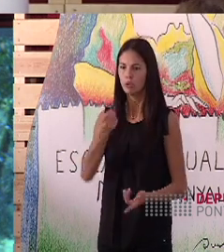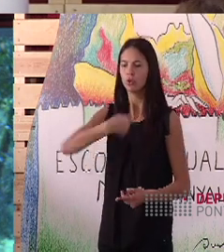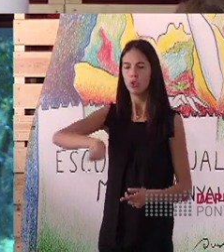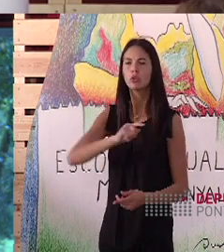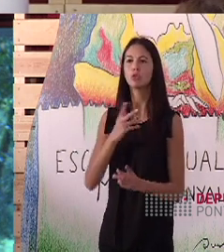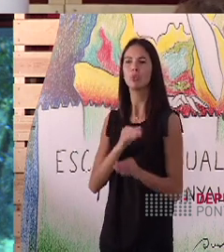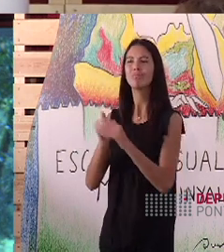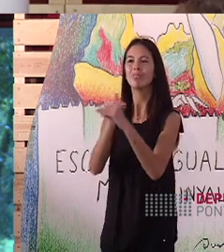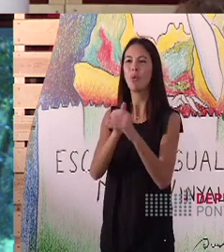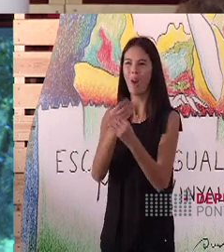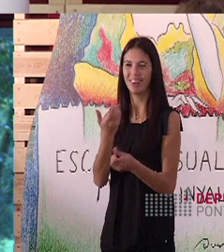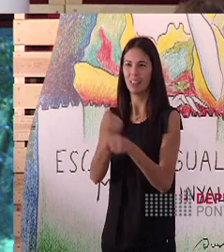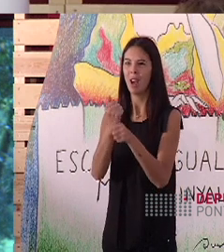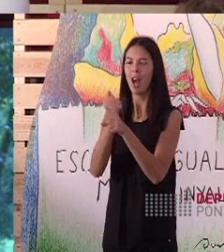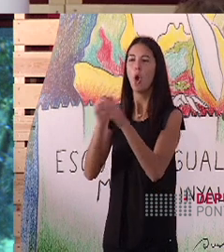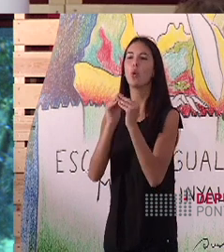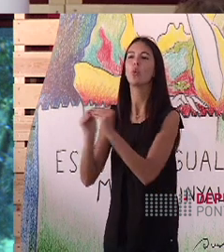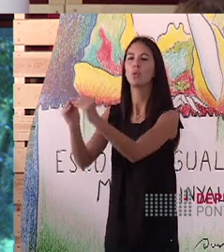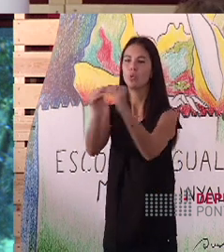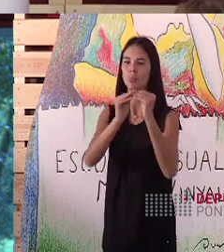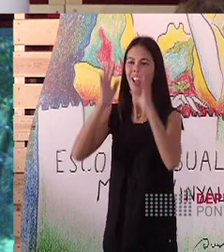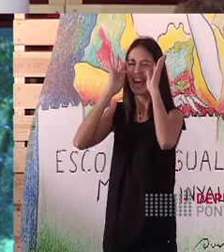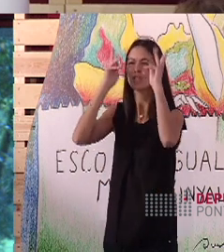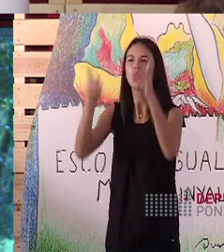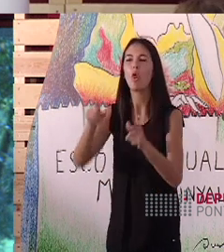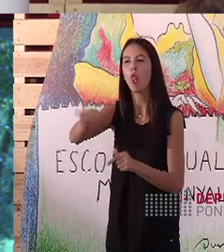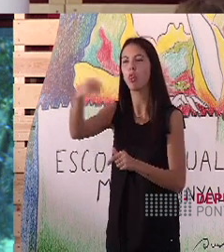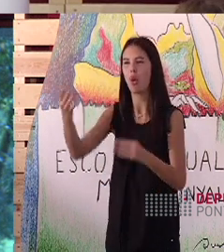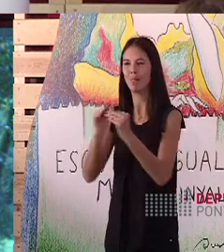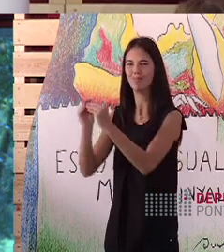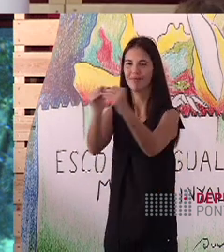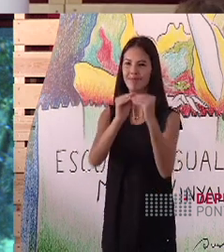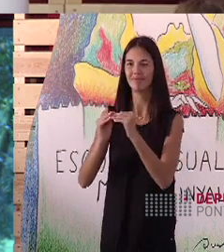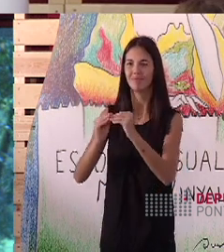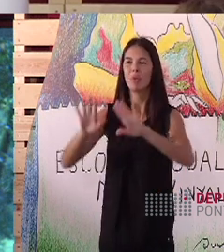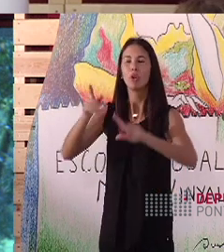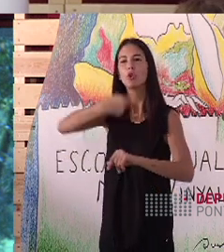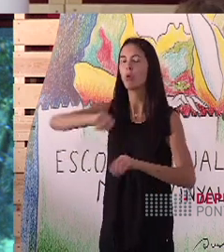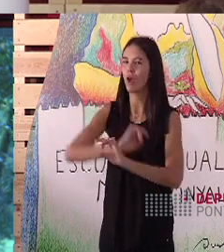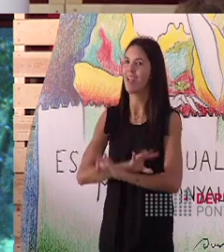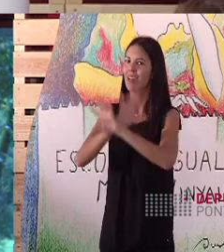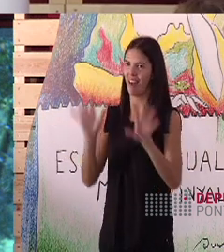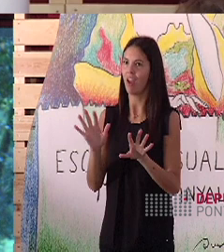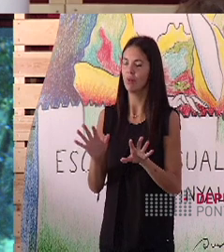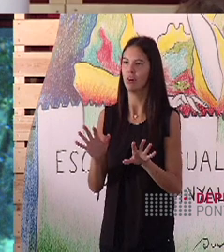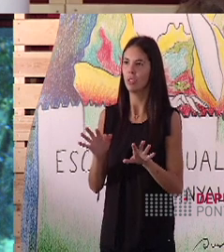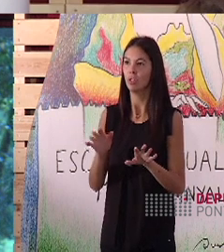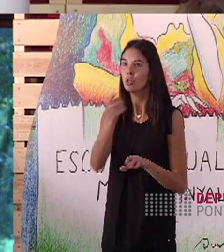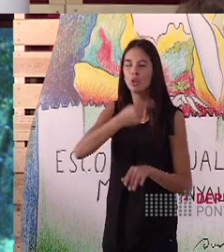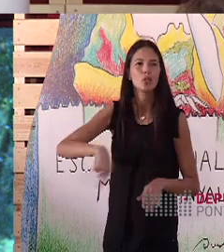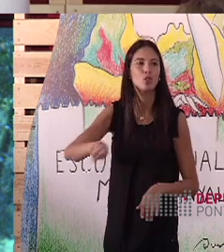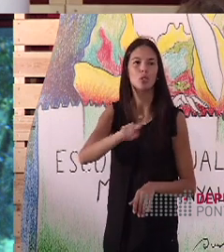a traballar con elas para sumar esforzos, pero nós temos moi claro que a única